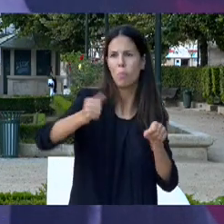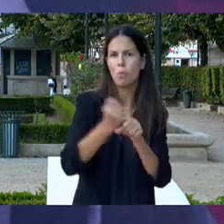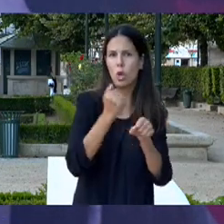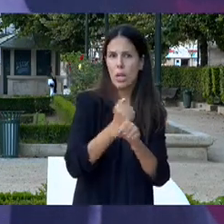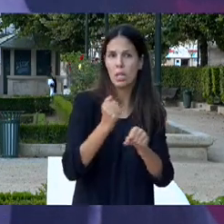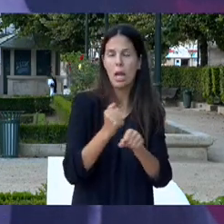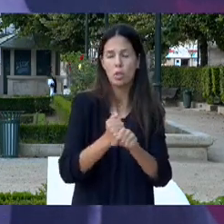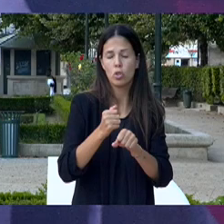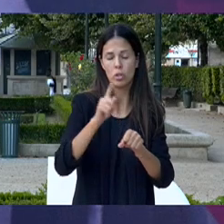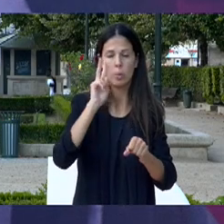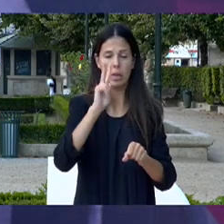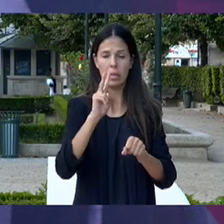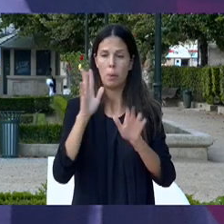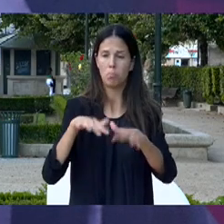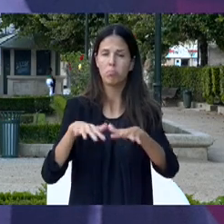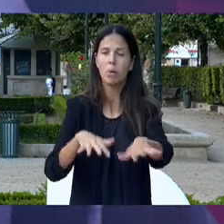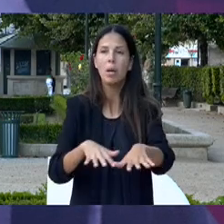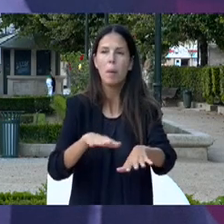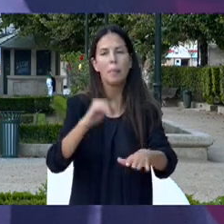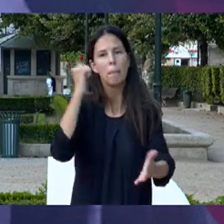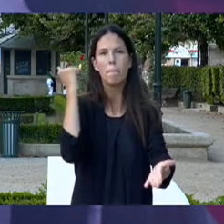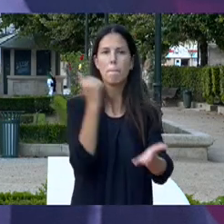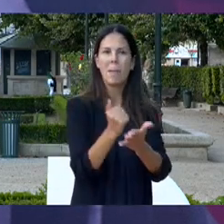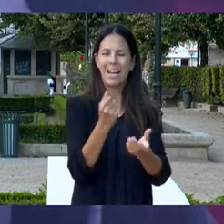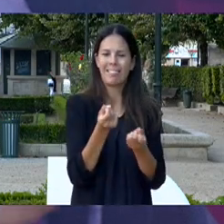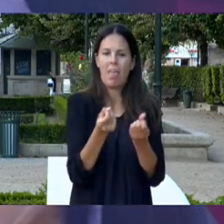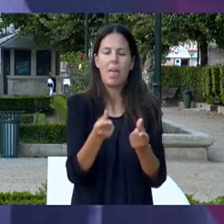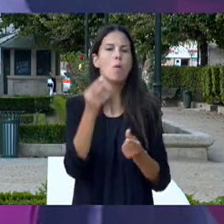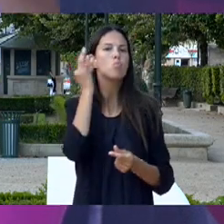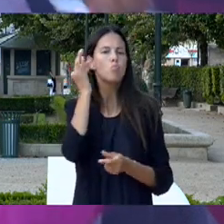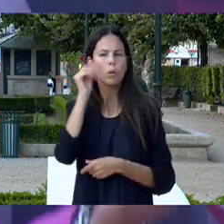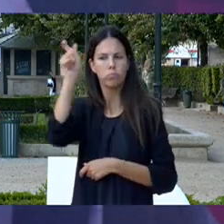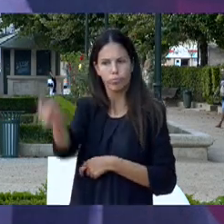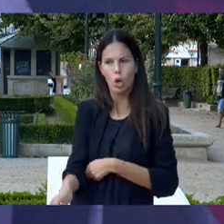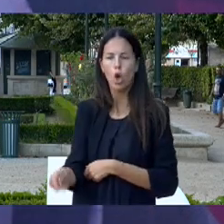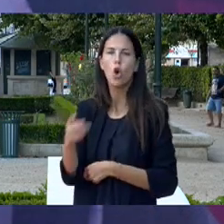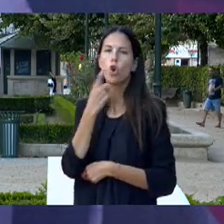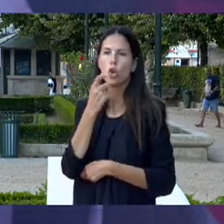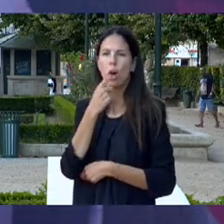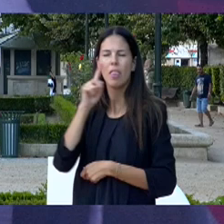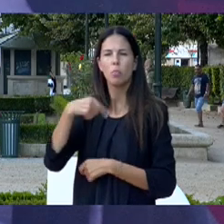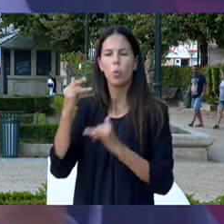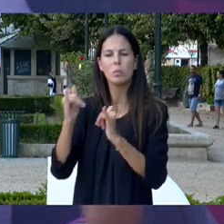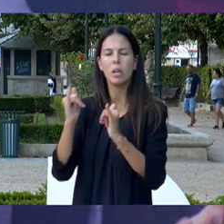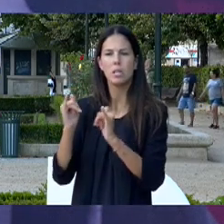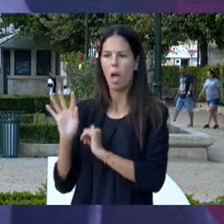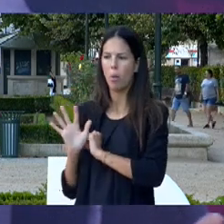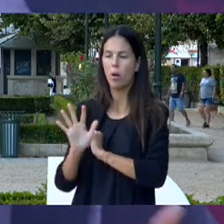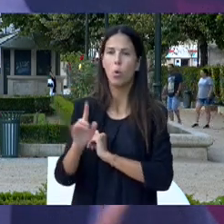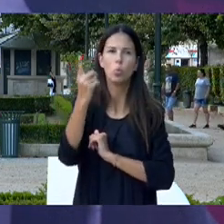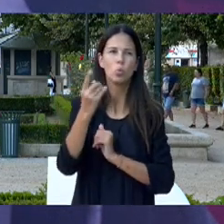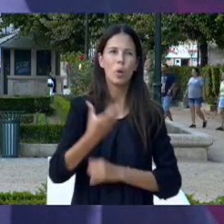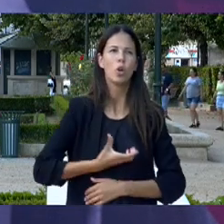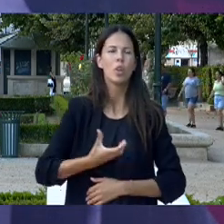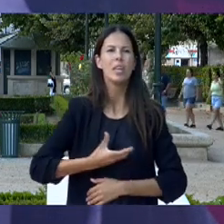facía nas manifestacións, pois para que era como marcalas, estas mulleres son rojas e logo pois as paseaban. Houve, por exemplo, unha concelleira en Boiro,